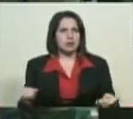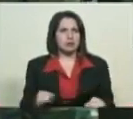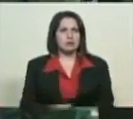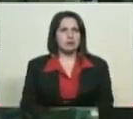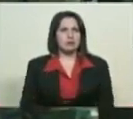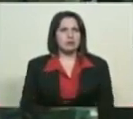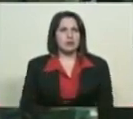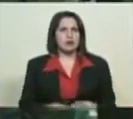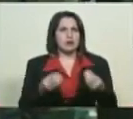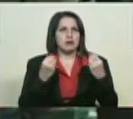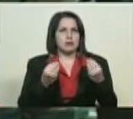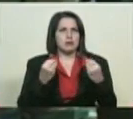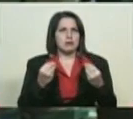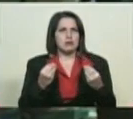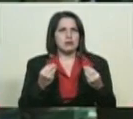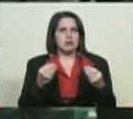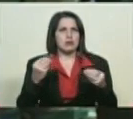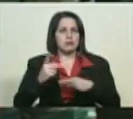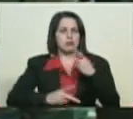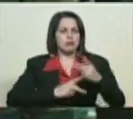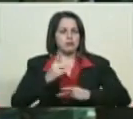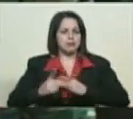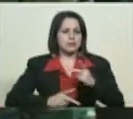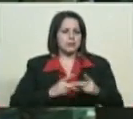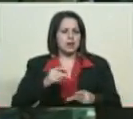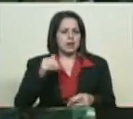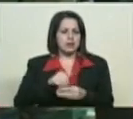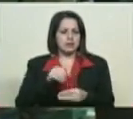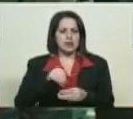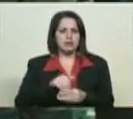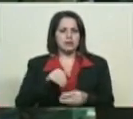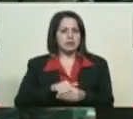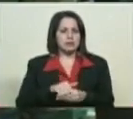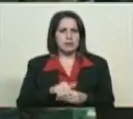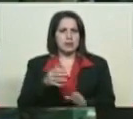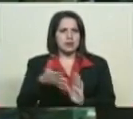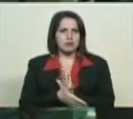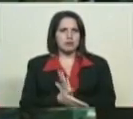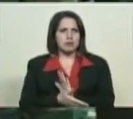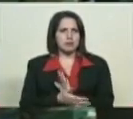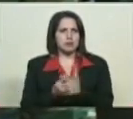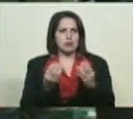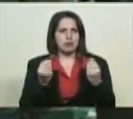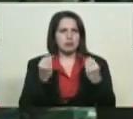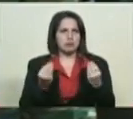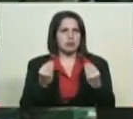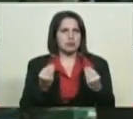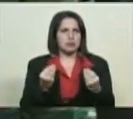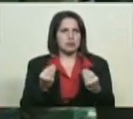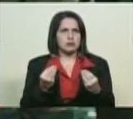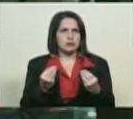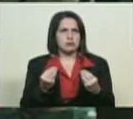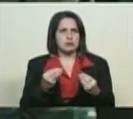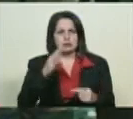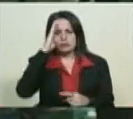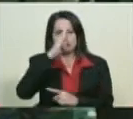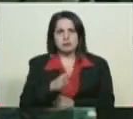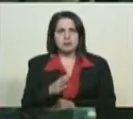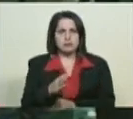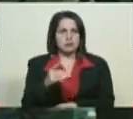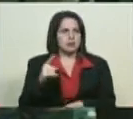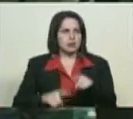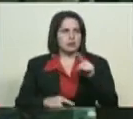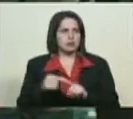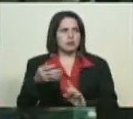después que termine el proceso electoral, seguir con la vigilancia y patrullaje y la reacción inmediata para atender